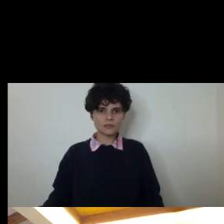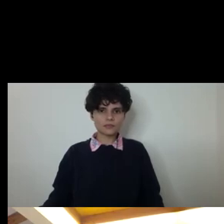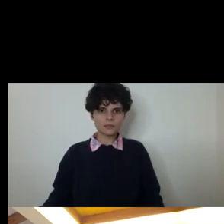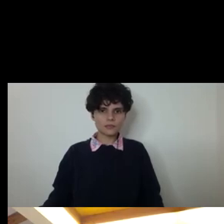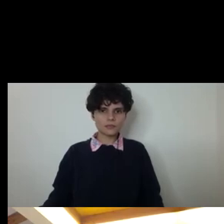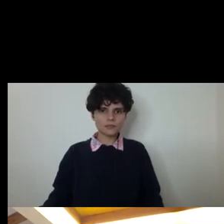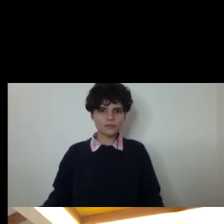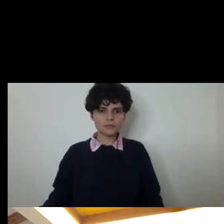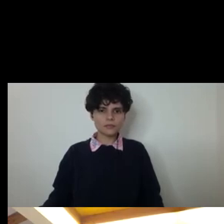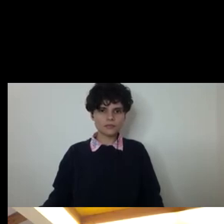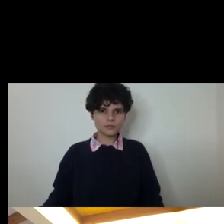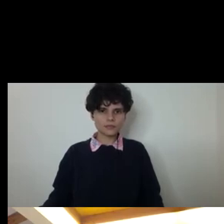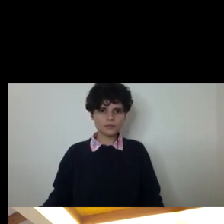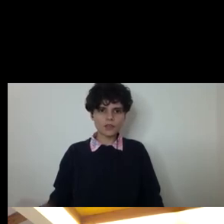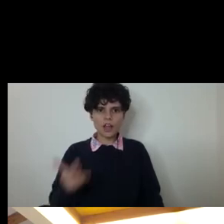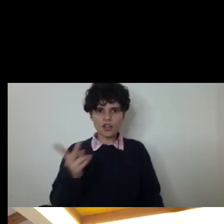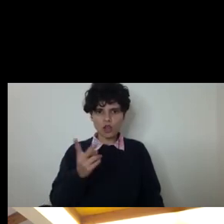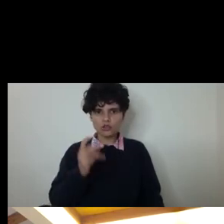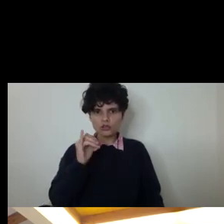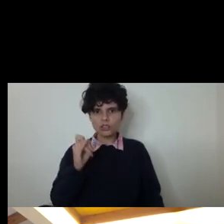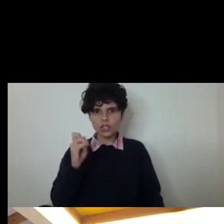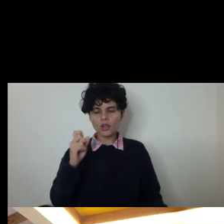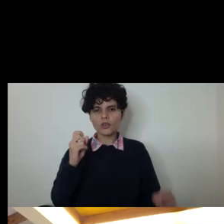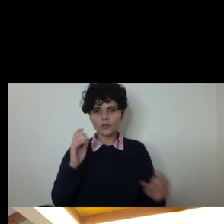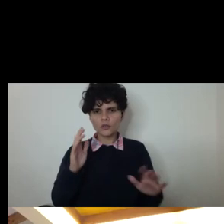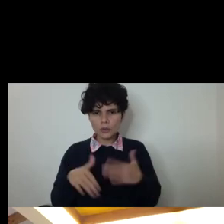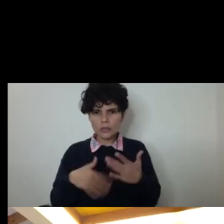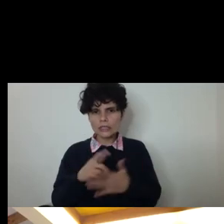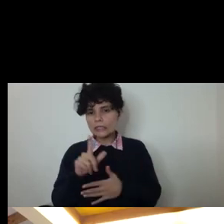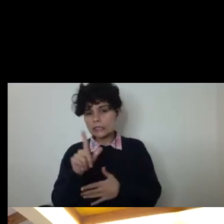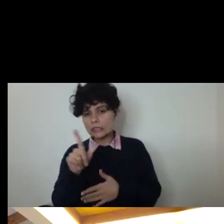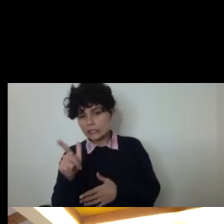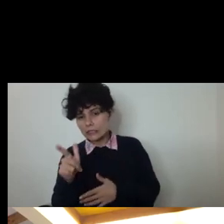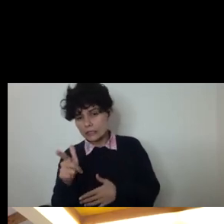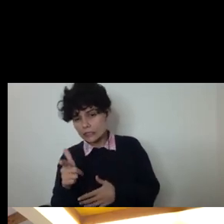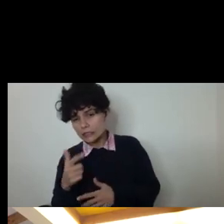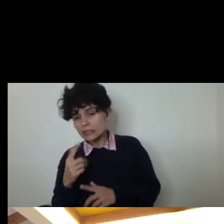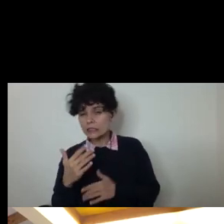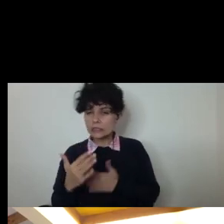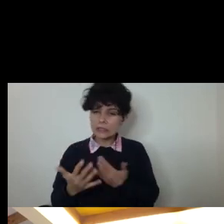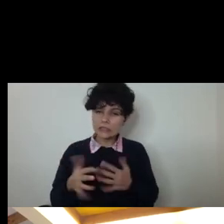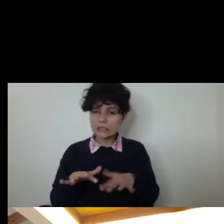Ah, y esta también está corriendo, ¿la ven? Como está corriendo lentamente, pero está corriendo.